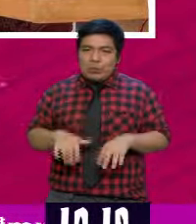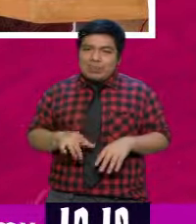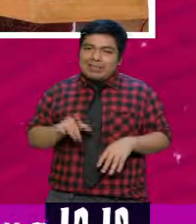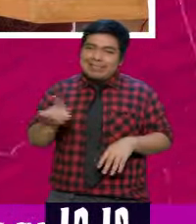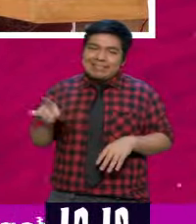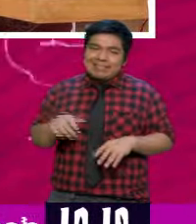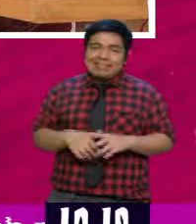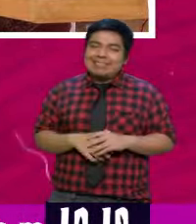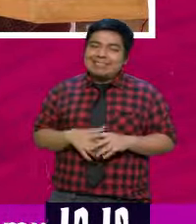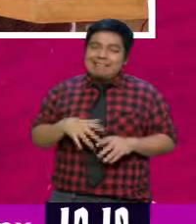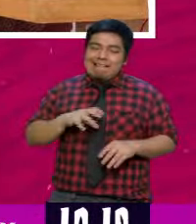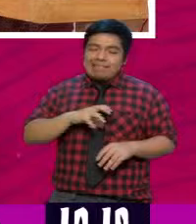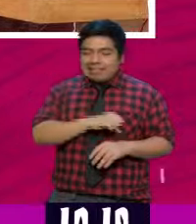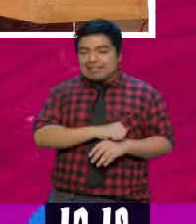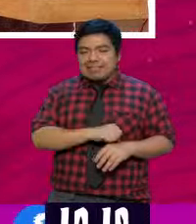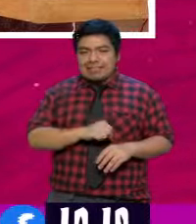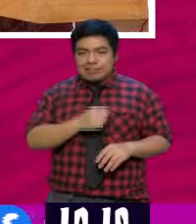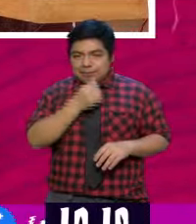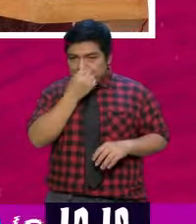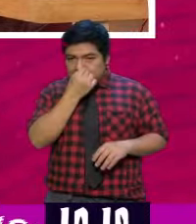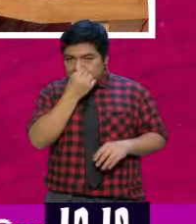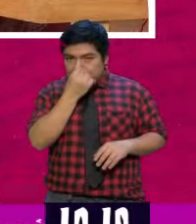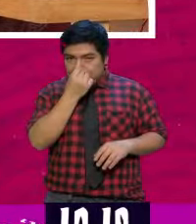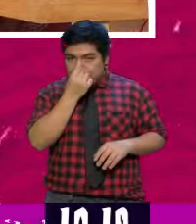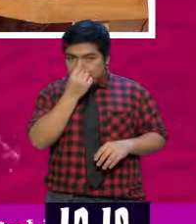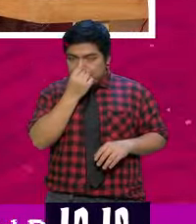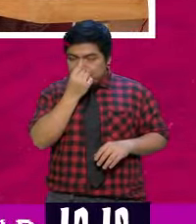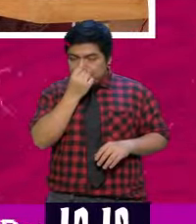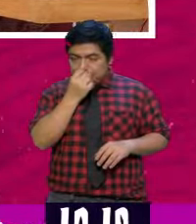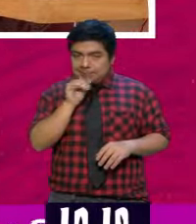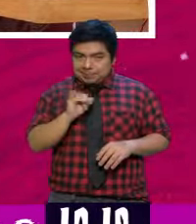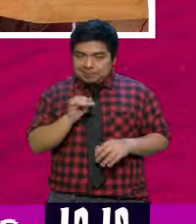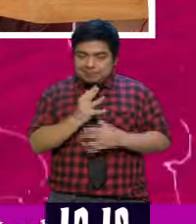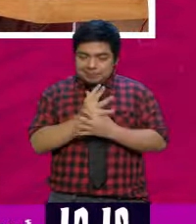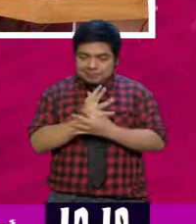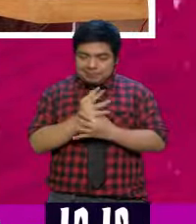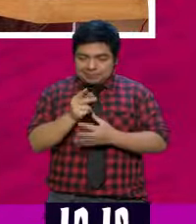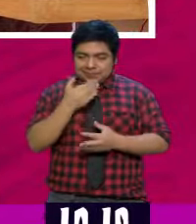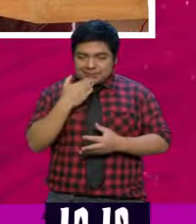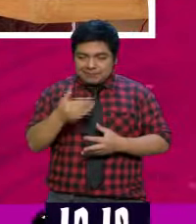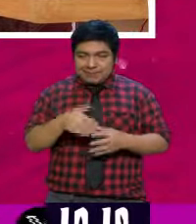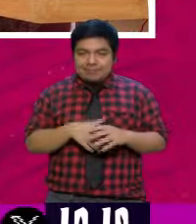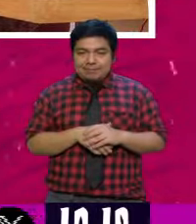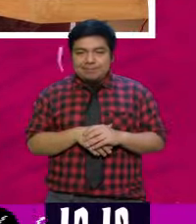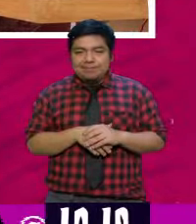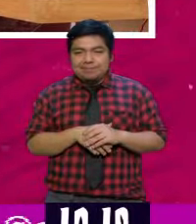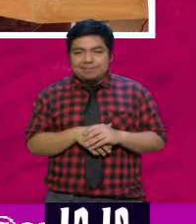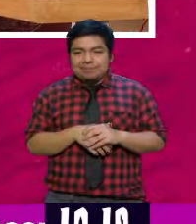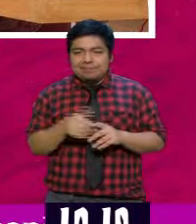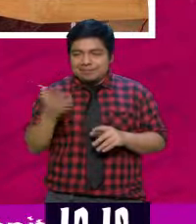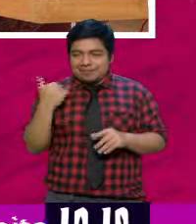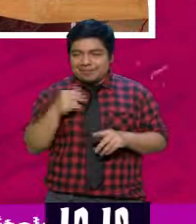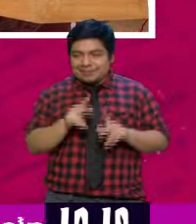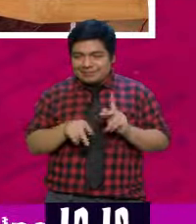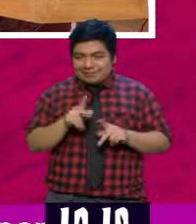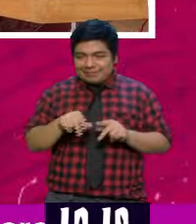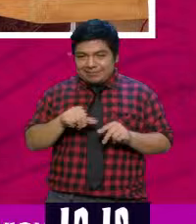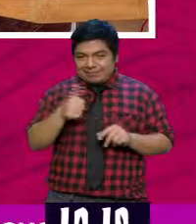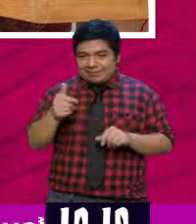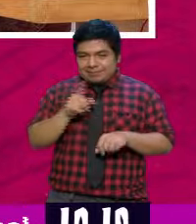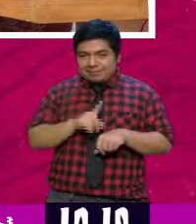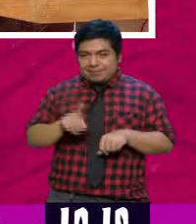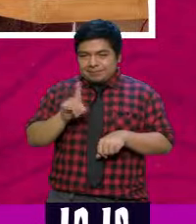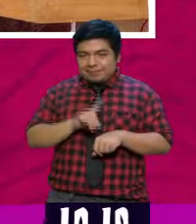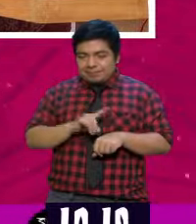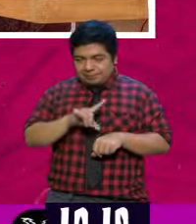Yo amo el humor bien yucateco. Dices bien. Sí, señor, sí, señor. Le platiqué a la señora una anécdota el otro día que algún